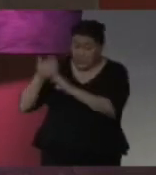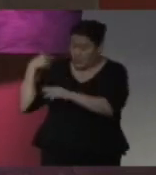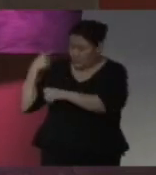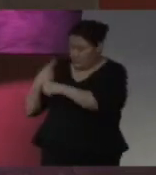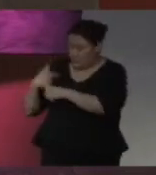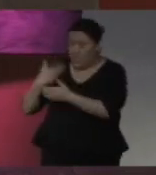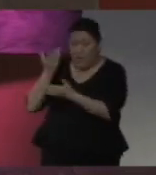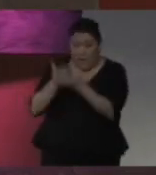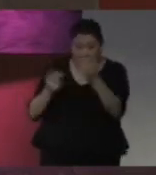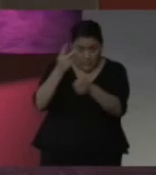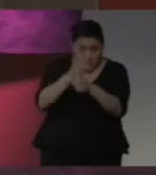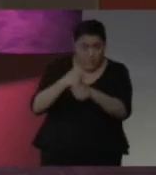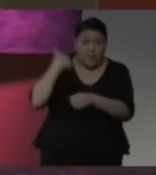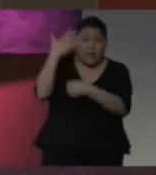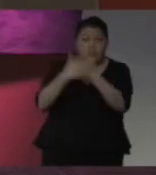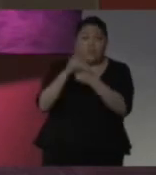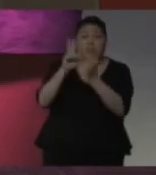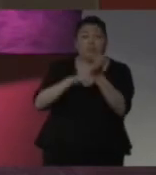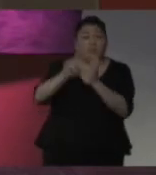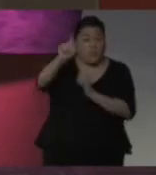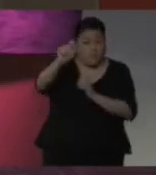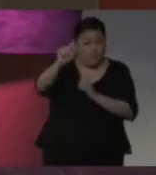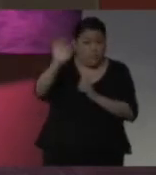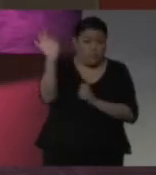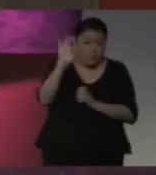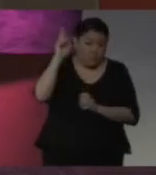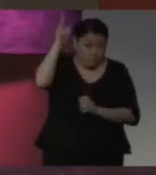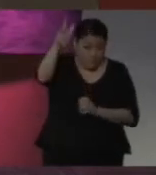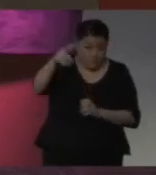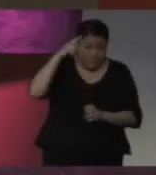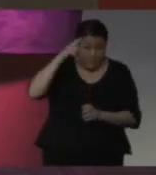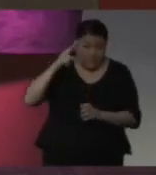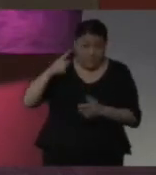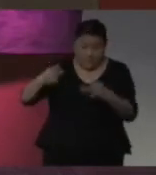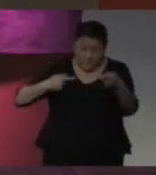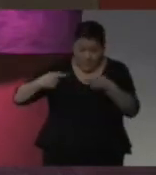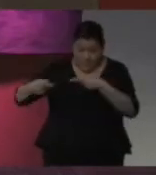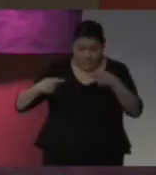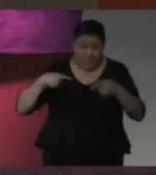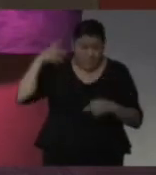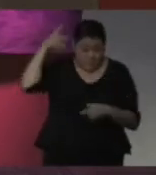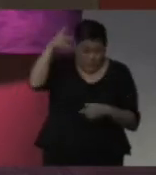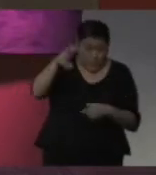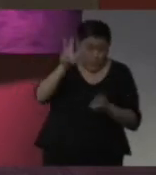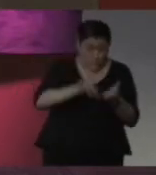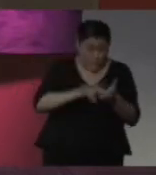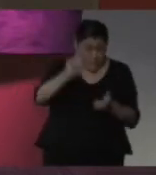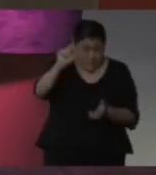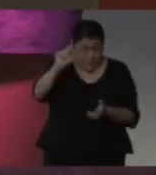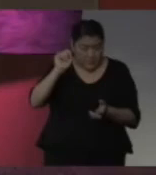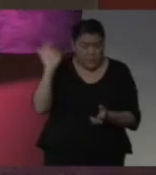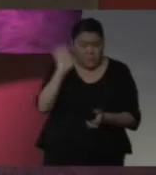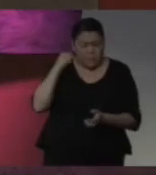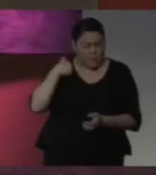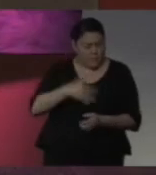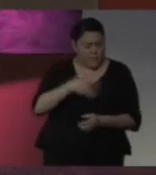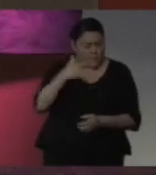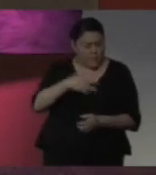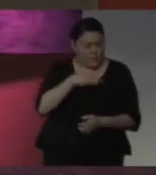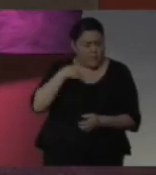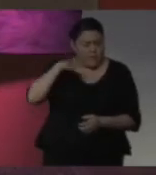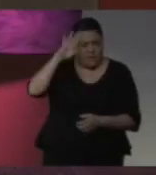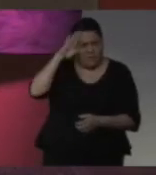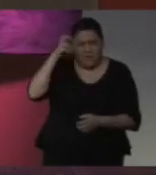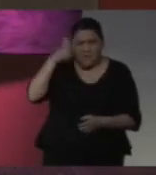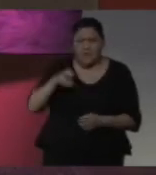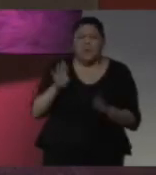edición y el segundo será en 2020, si no alcanzamos a armarlo. Pensamos que tenía que ser